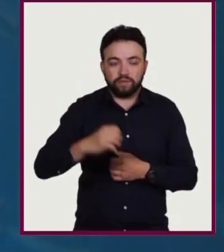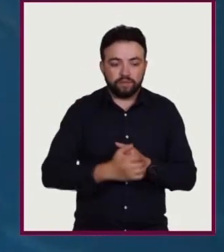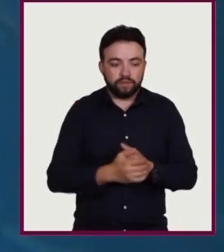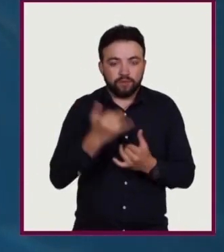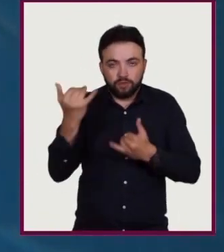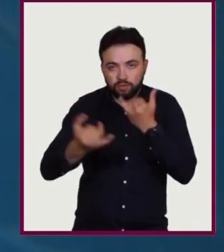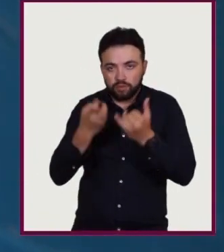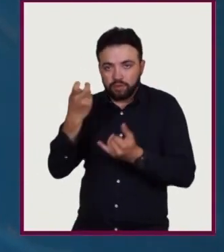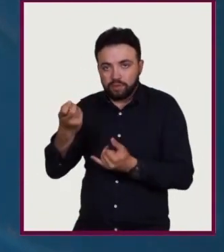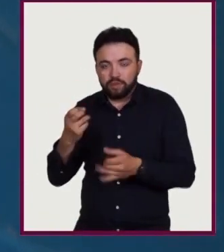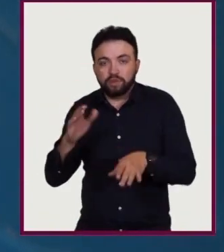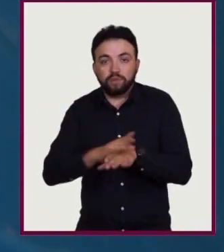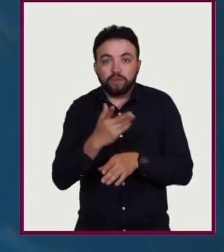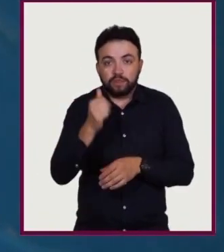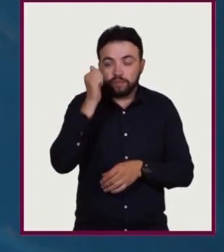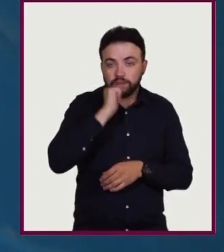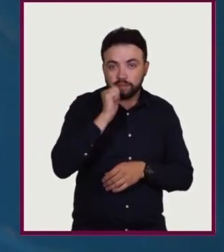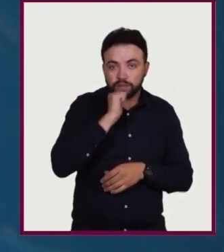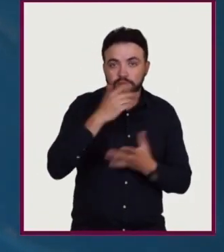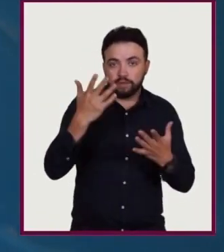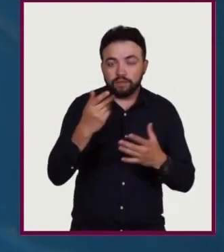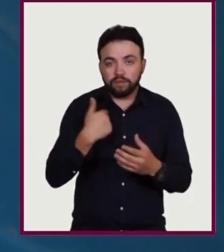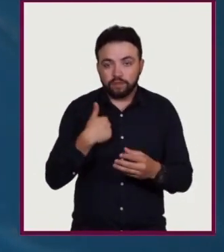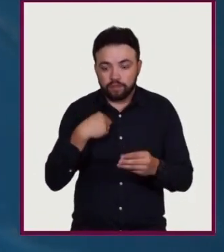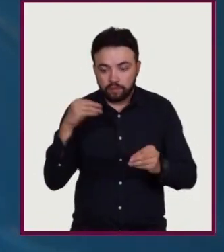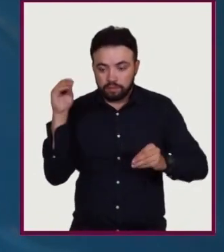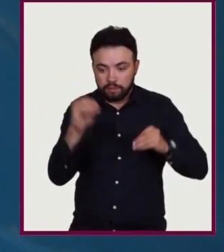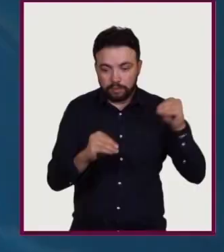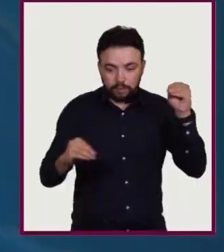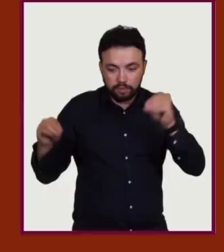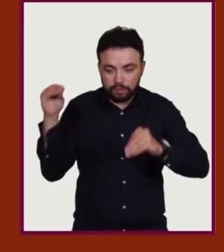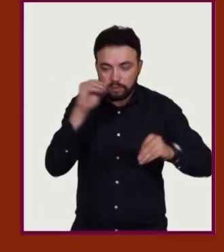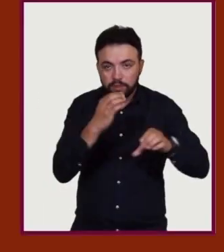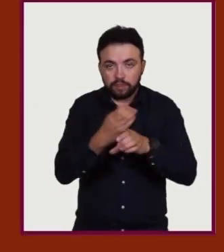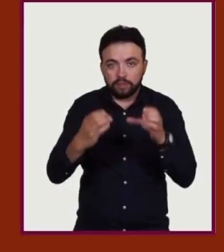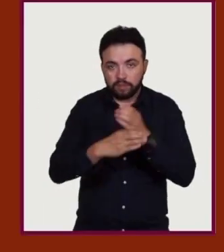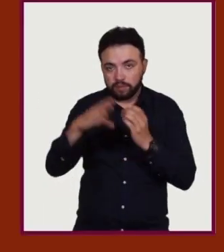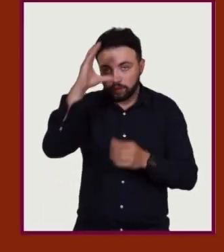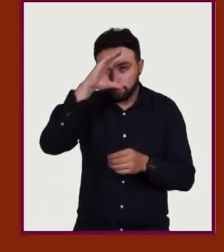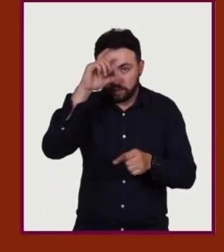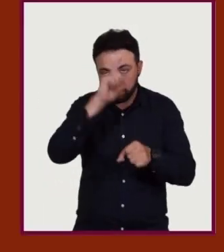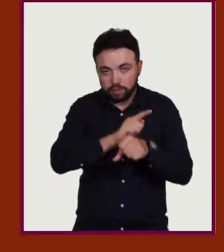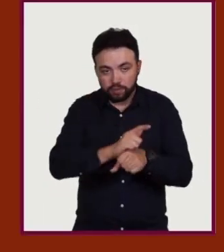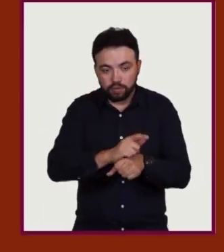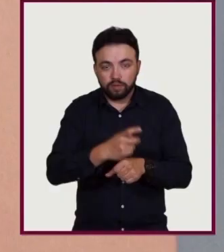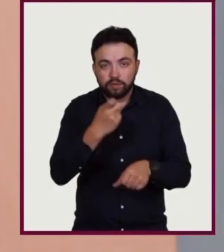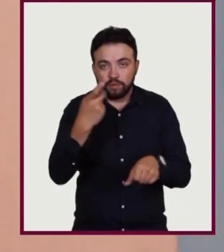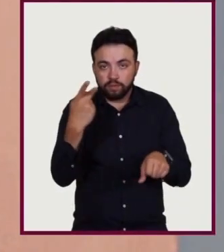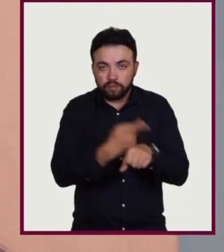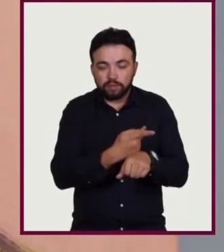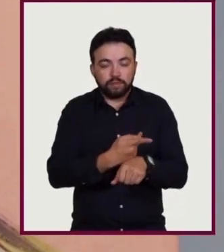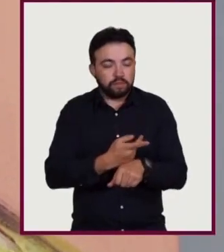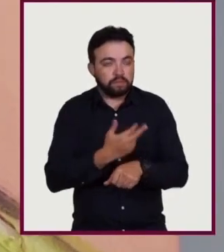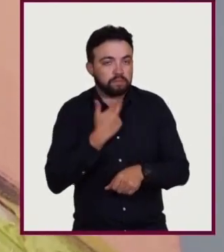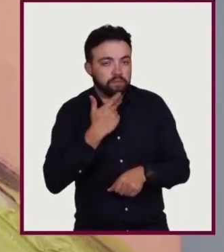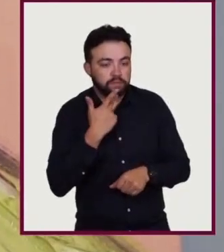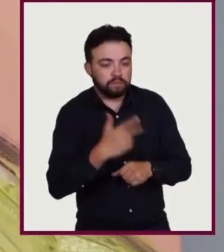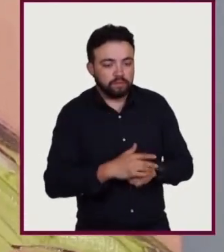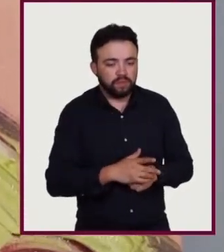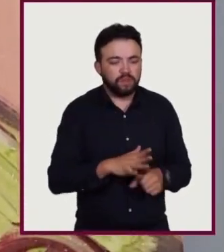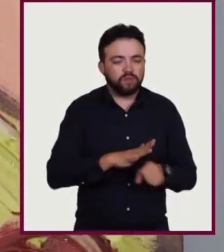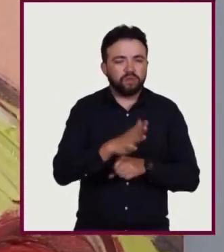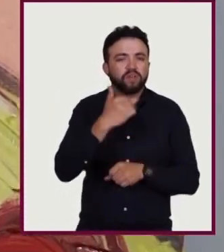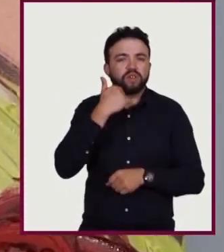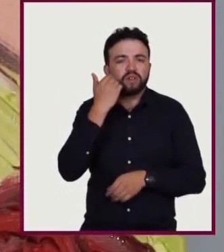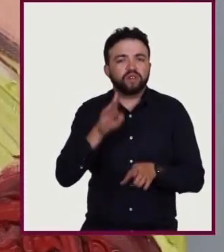siempre funciona cuando haces como esa mezcla de cosas de la cultura popular o cosas que están pasando. ¿Qué quieres comunicar con tu